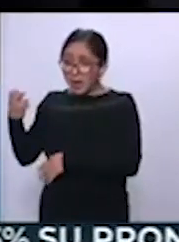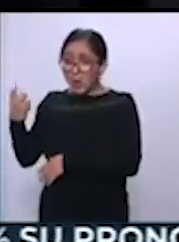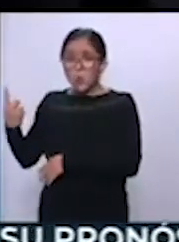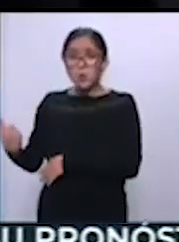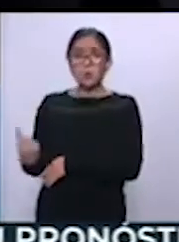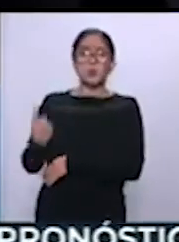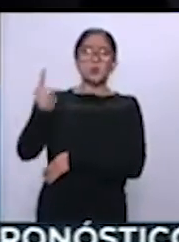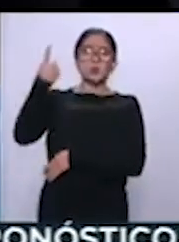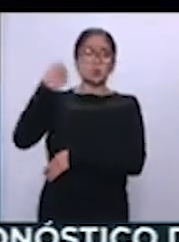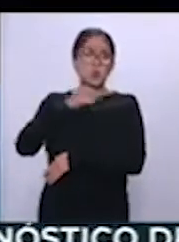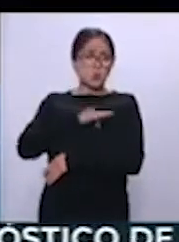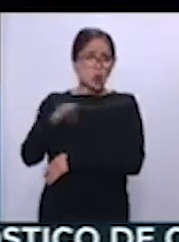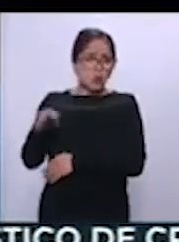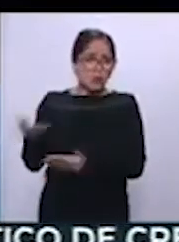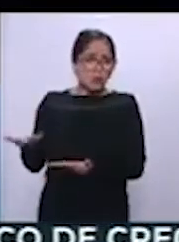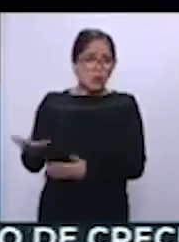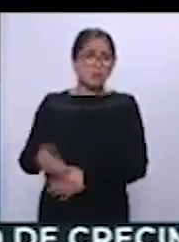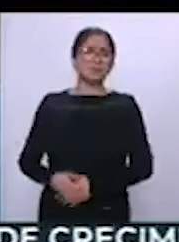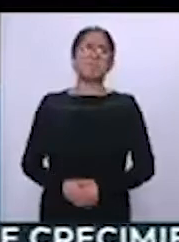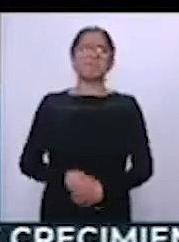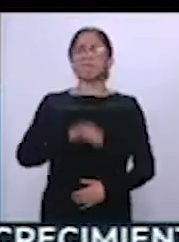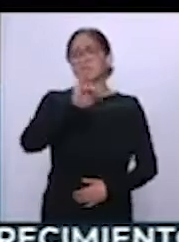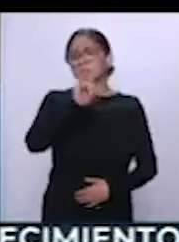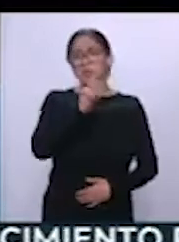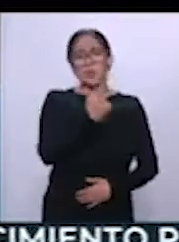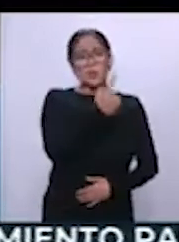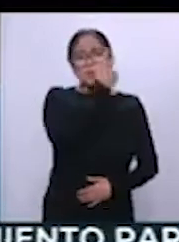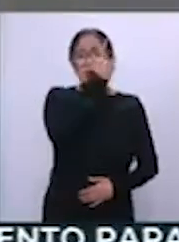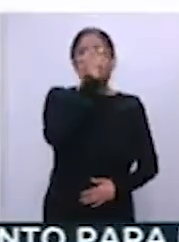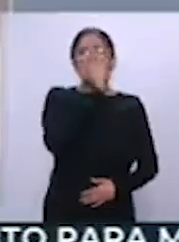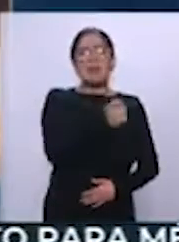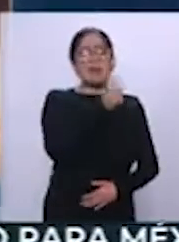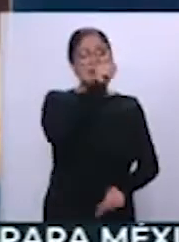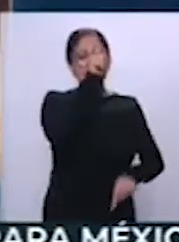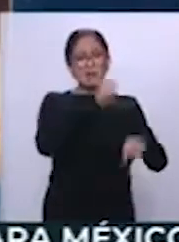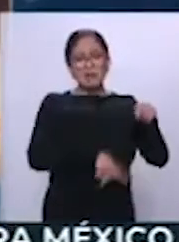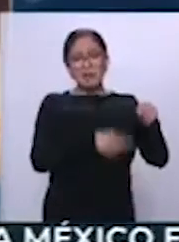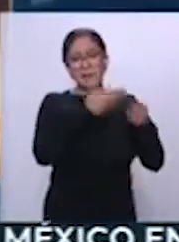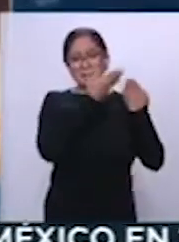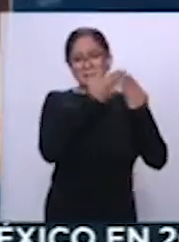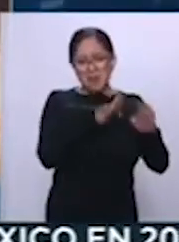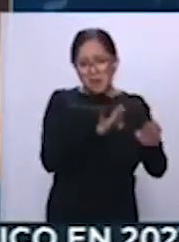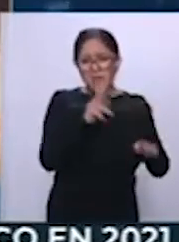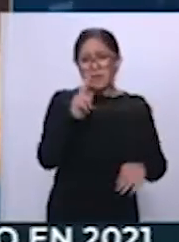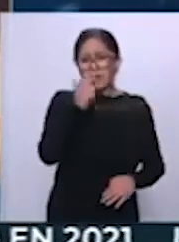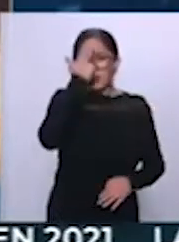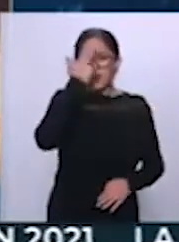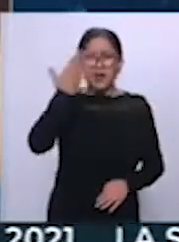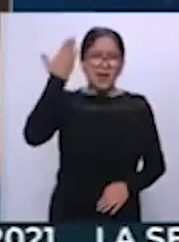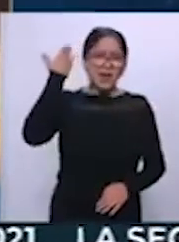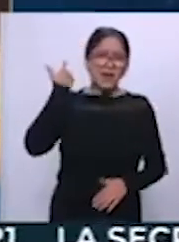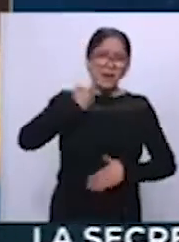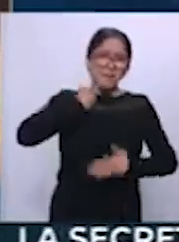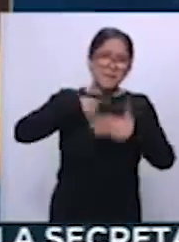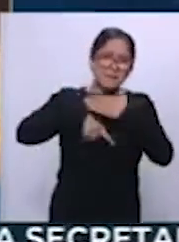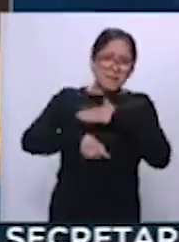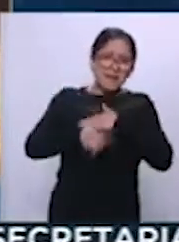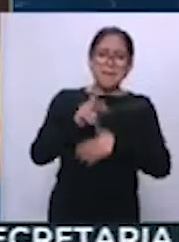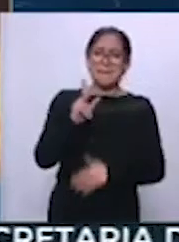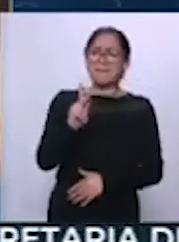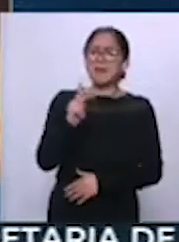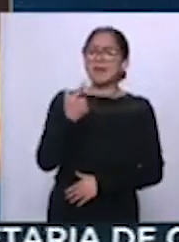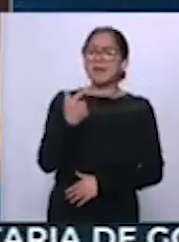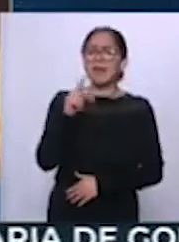Pues congeladas, digamos, porque recordemos que las denuncias se presentaron con lo que era la entonces PGR y